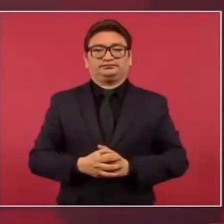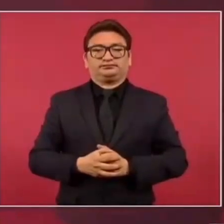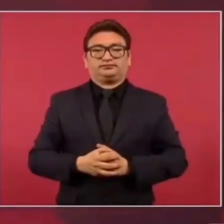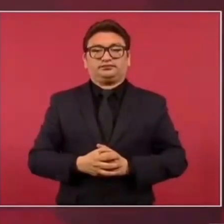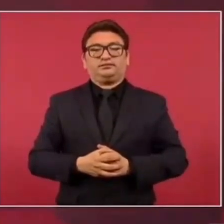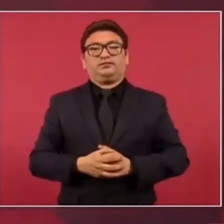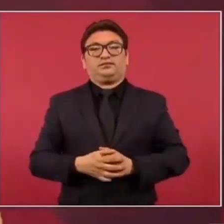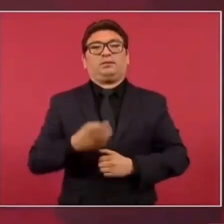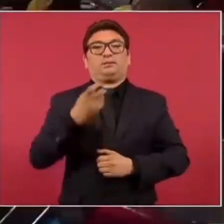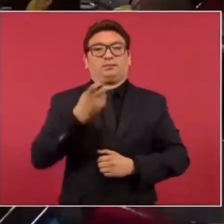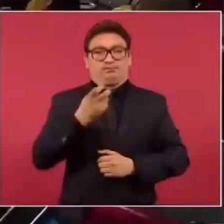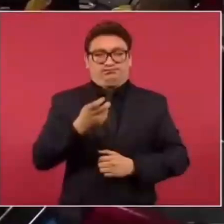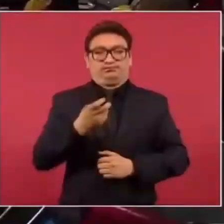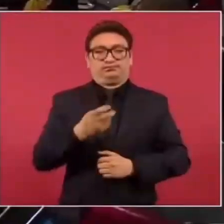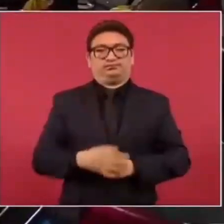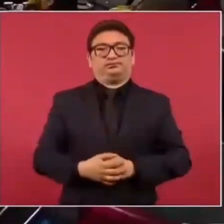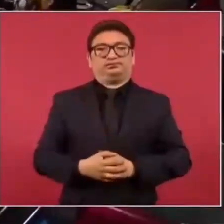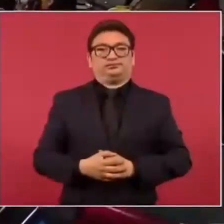Entonces,